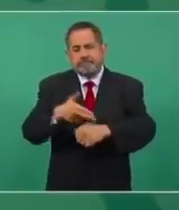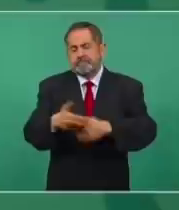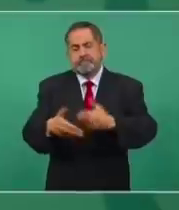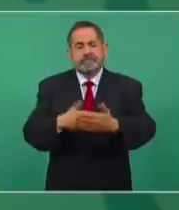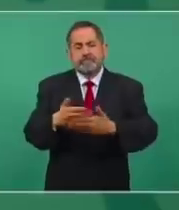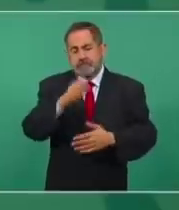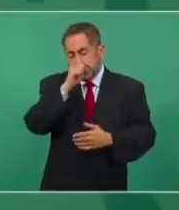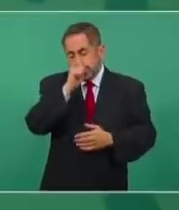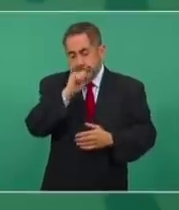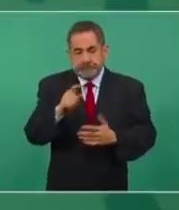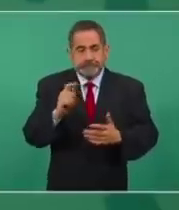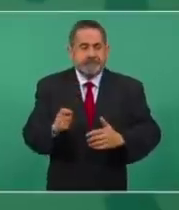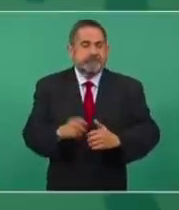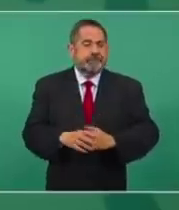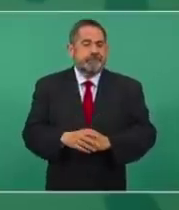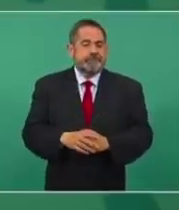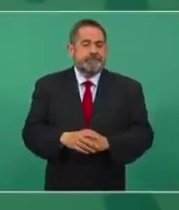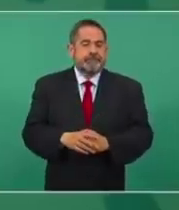Entonces,